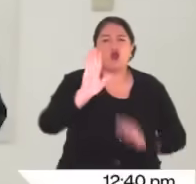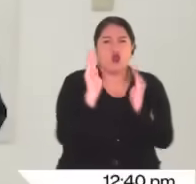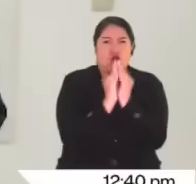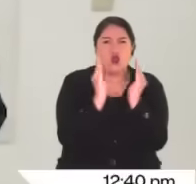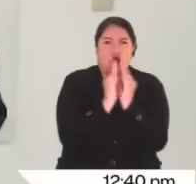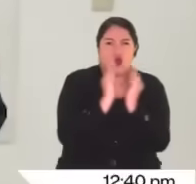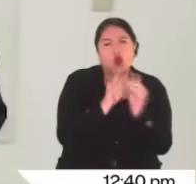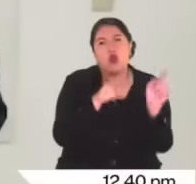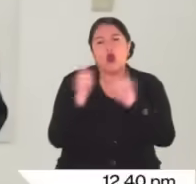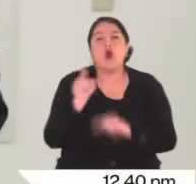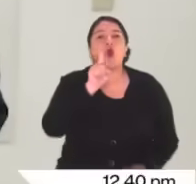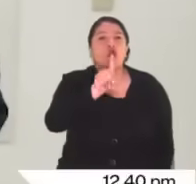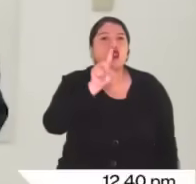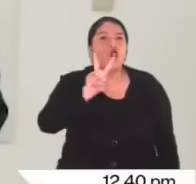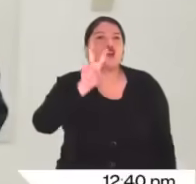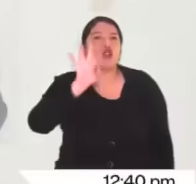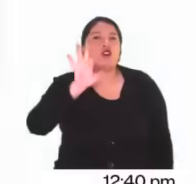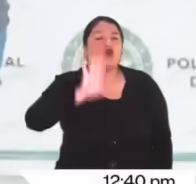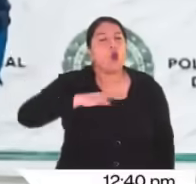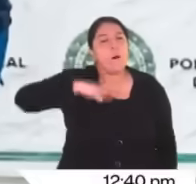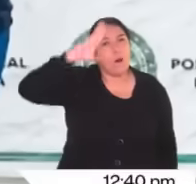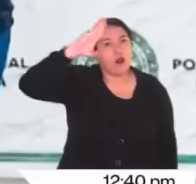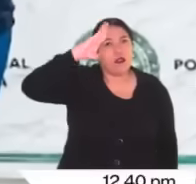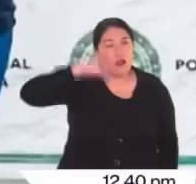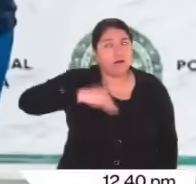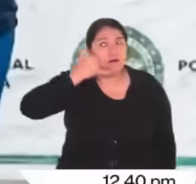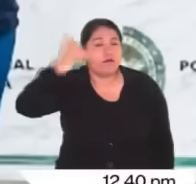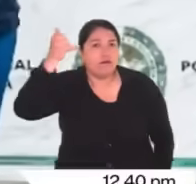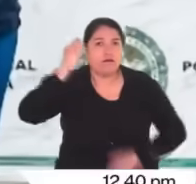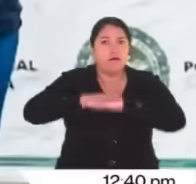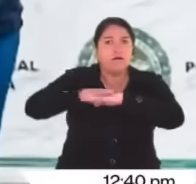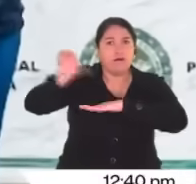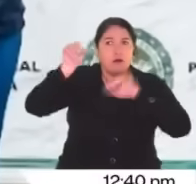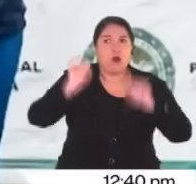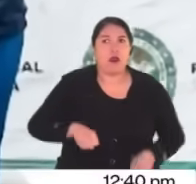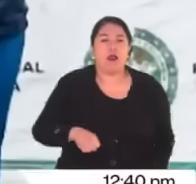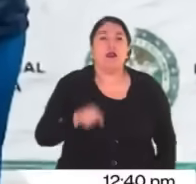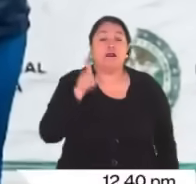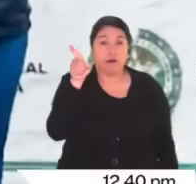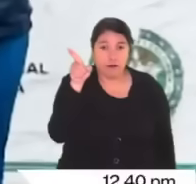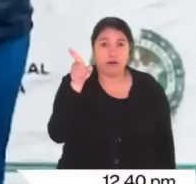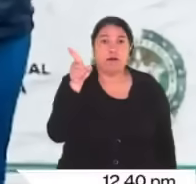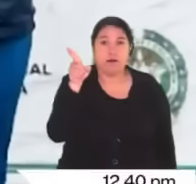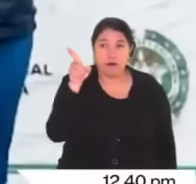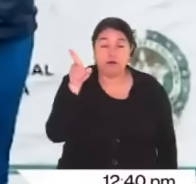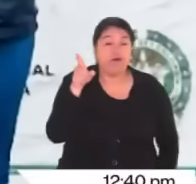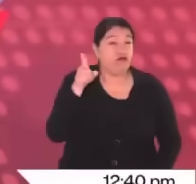y la línea 1 2 3 de la Policía Nacional esta persona fue condenada a 17 años de cárcel